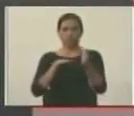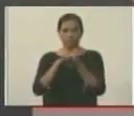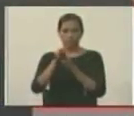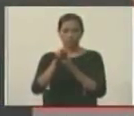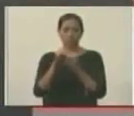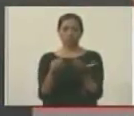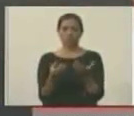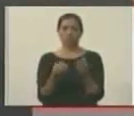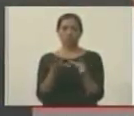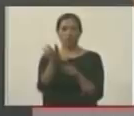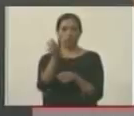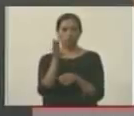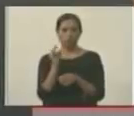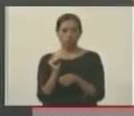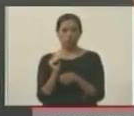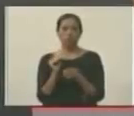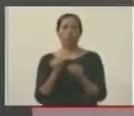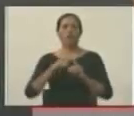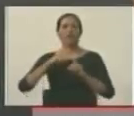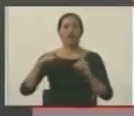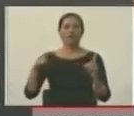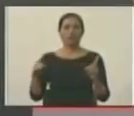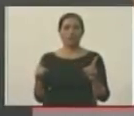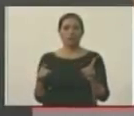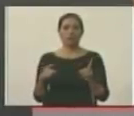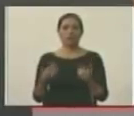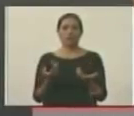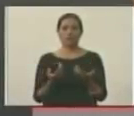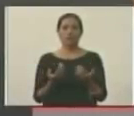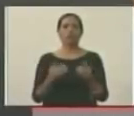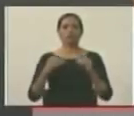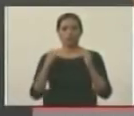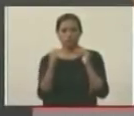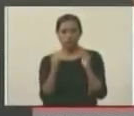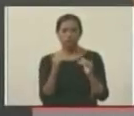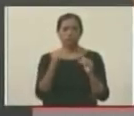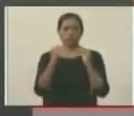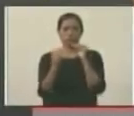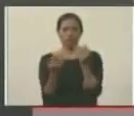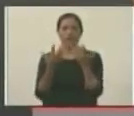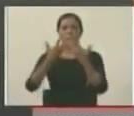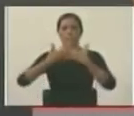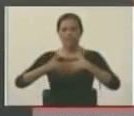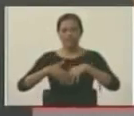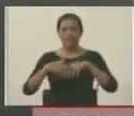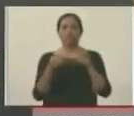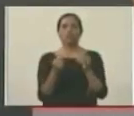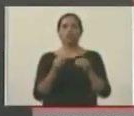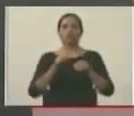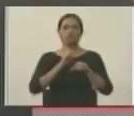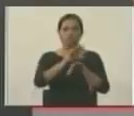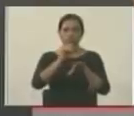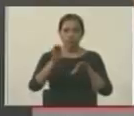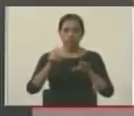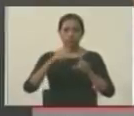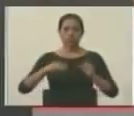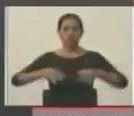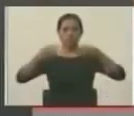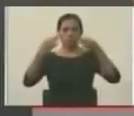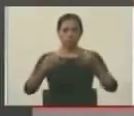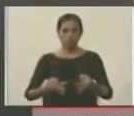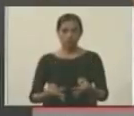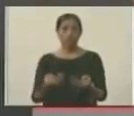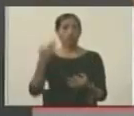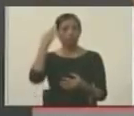consumo eléctrico, que lo supimos llevar con el plan de administración de carga bien, lo